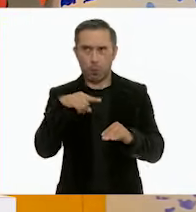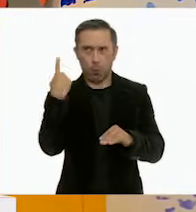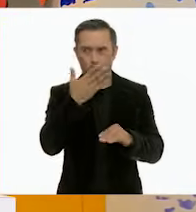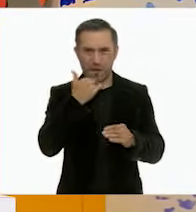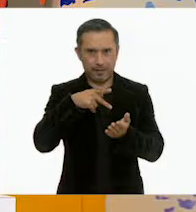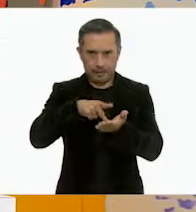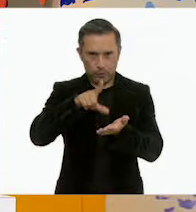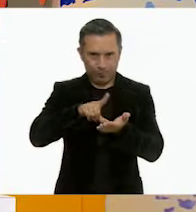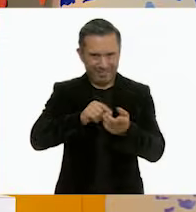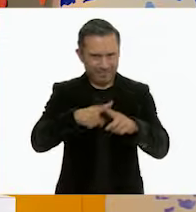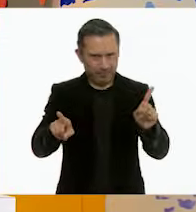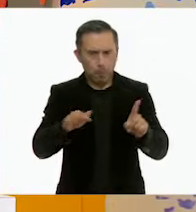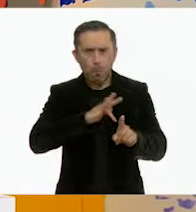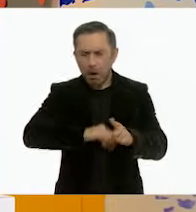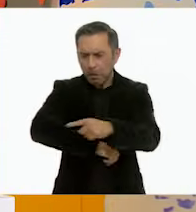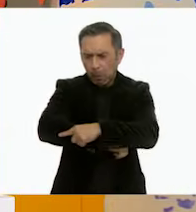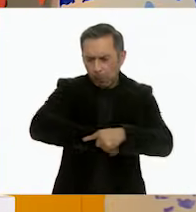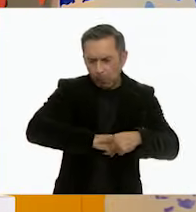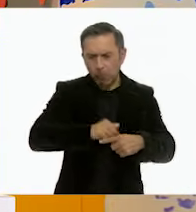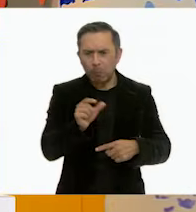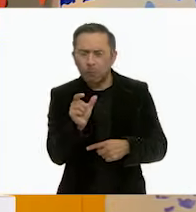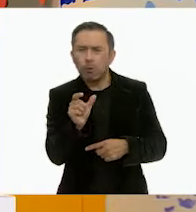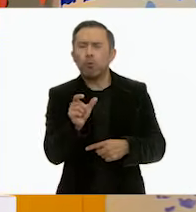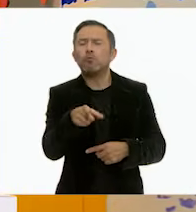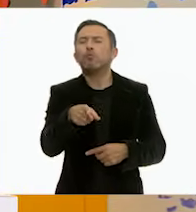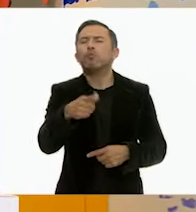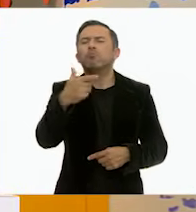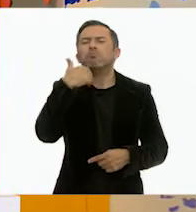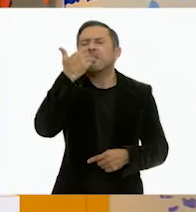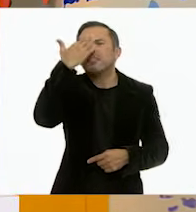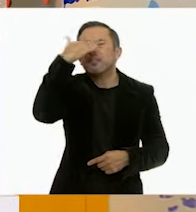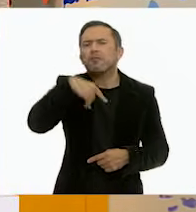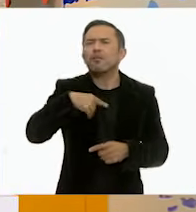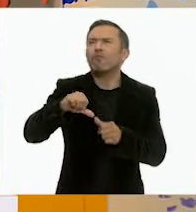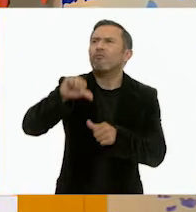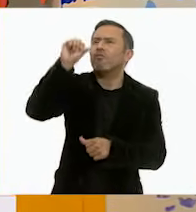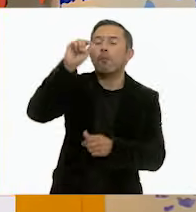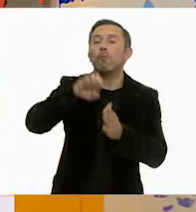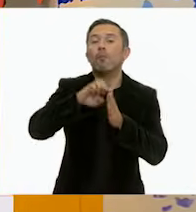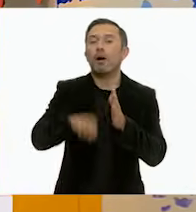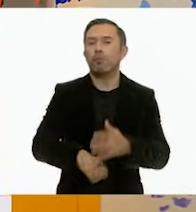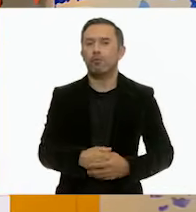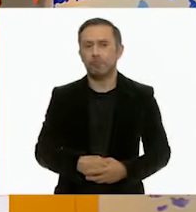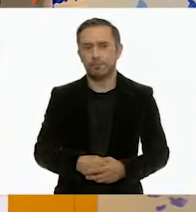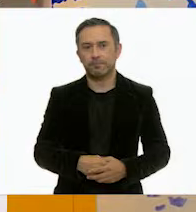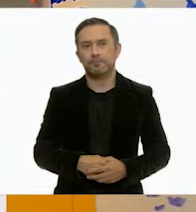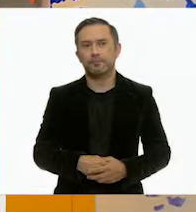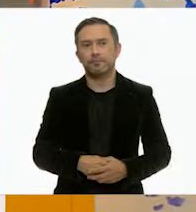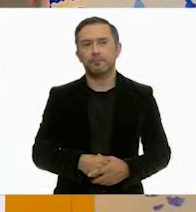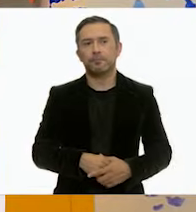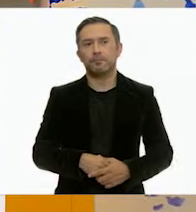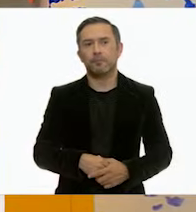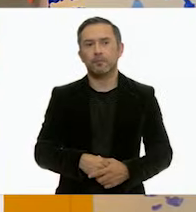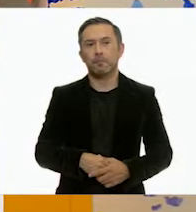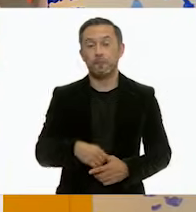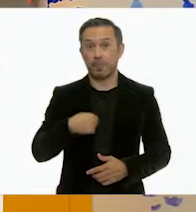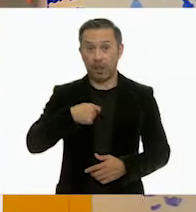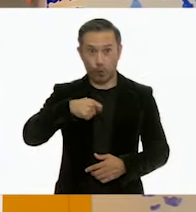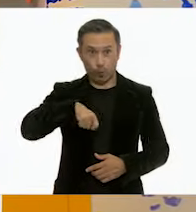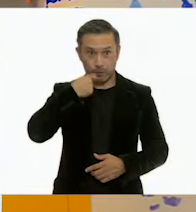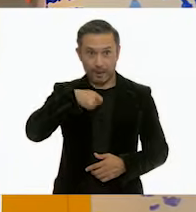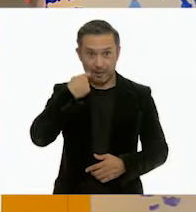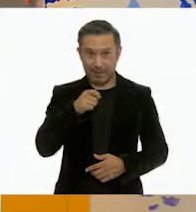los objetos para saber cuánto mides tú. Por ejemplo, ¿qué te parece, Rosalba, si vamos a checar cuántas cucharas mido